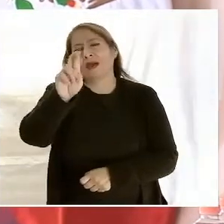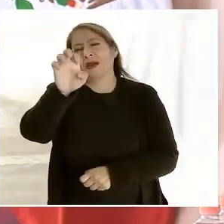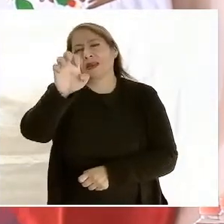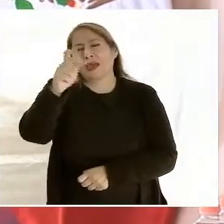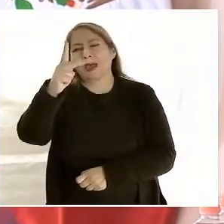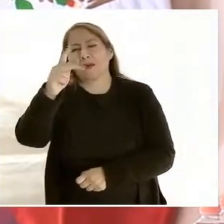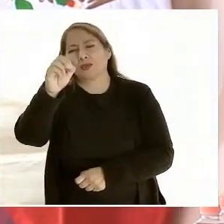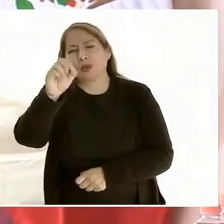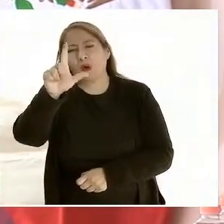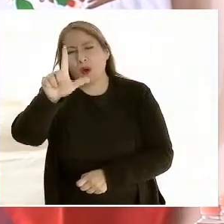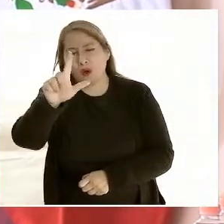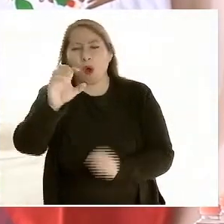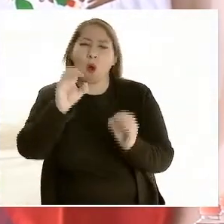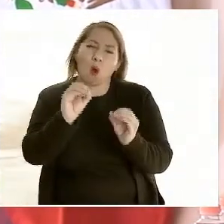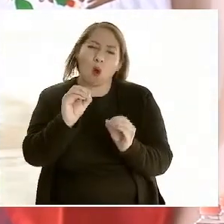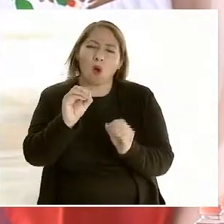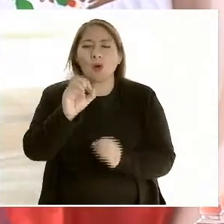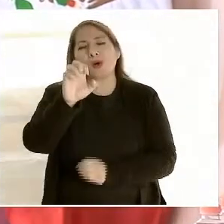OHL,